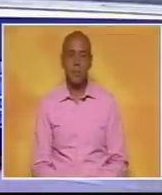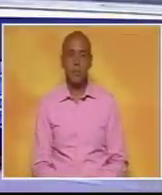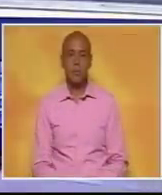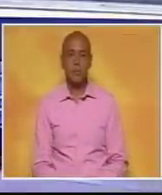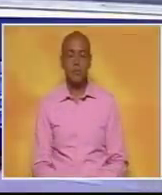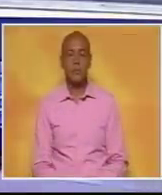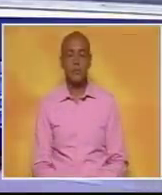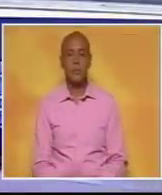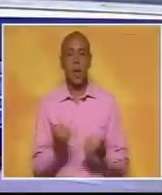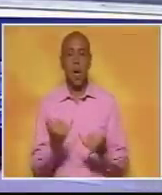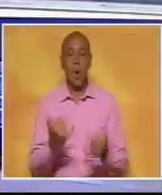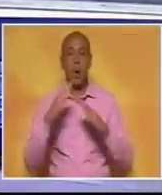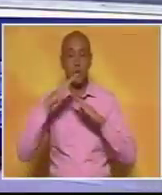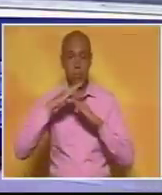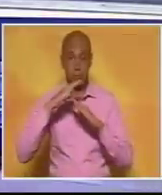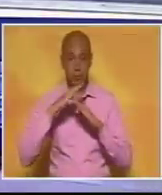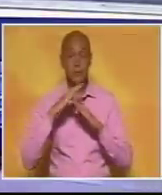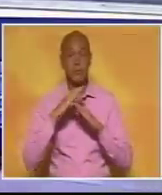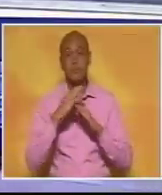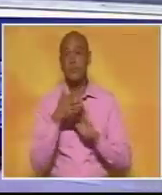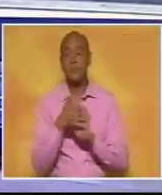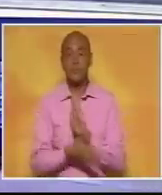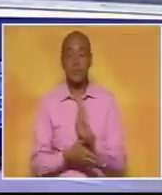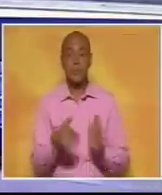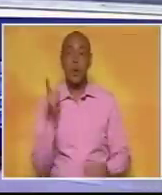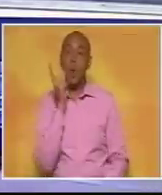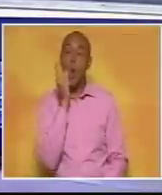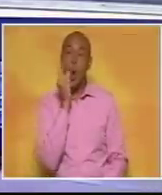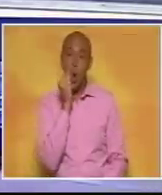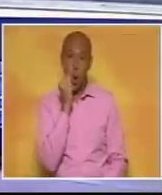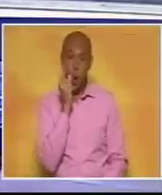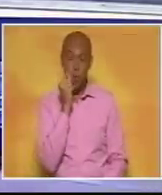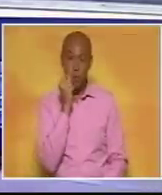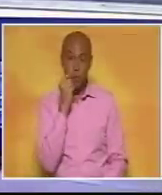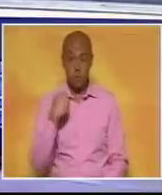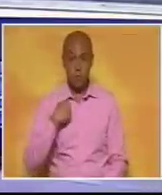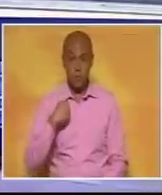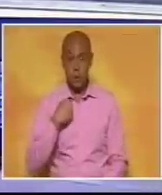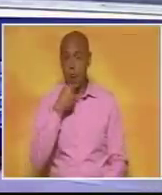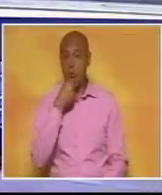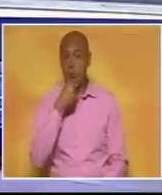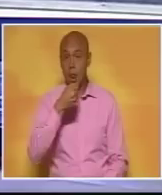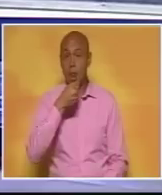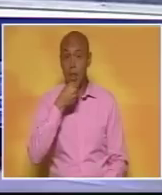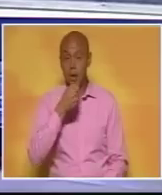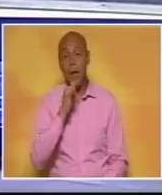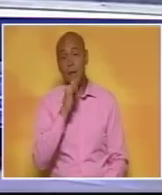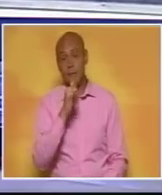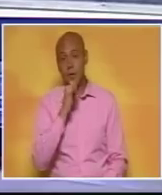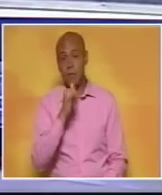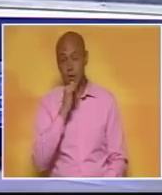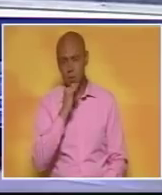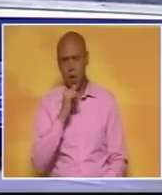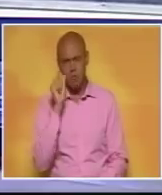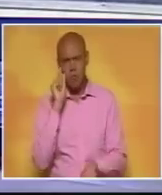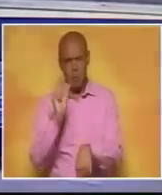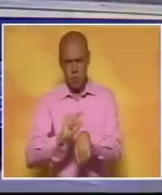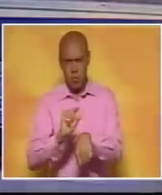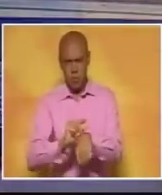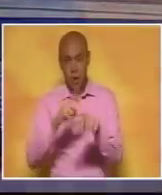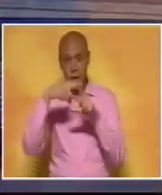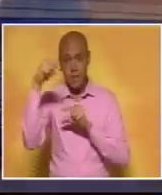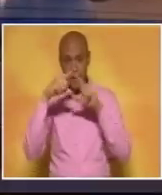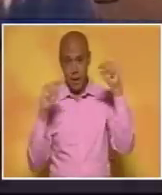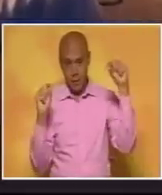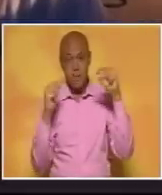Y en breve, debut romántico. Justin Bieber canta por primera vez country. Los detalles en minutos en Estrenos y